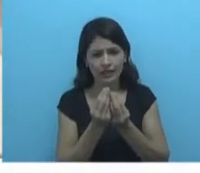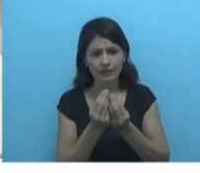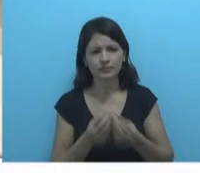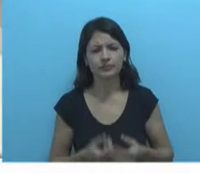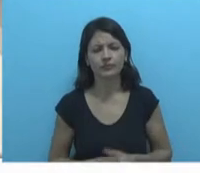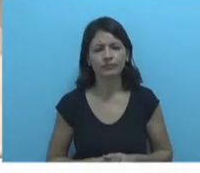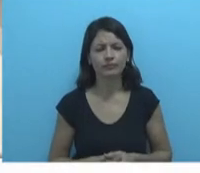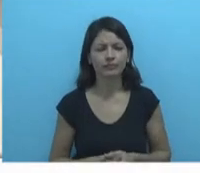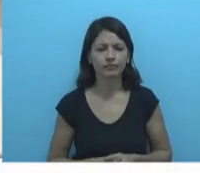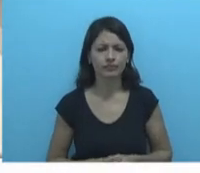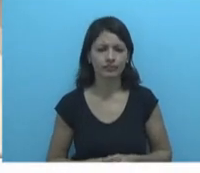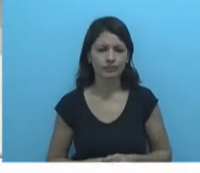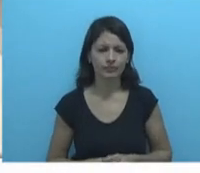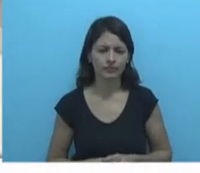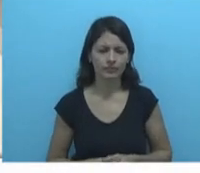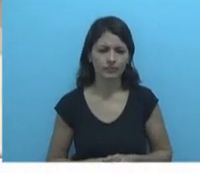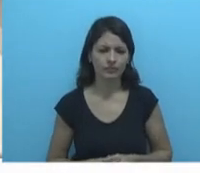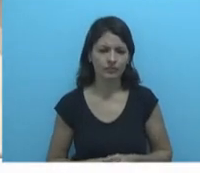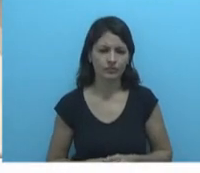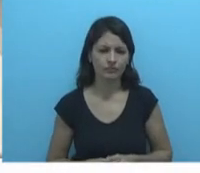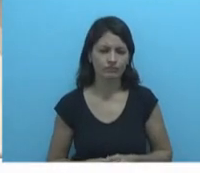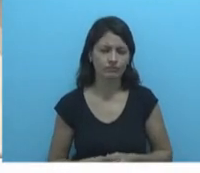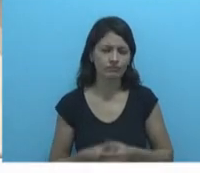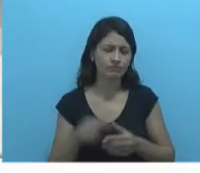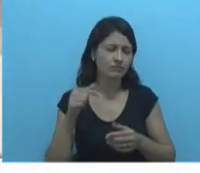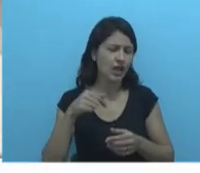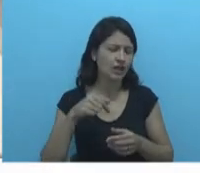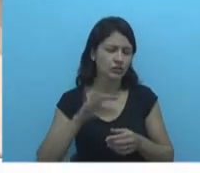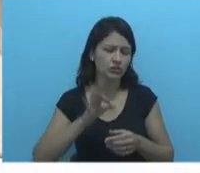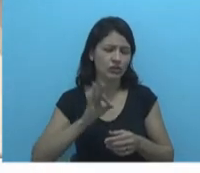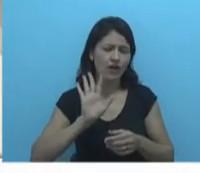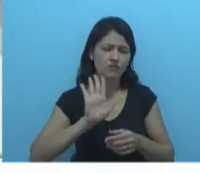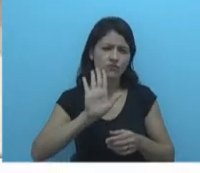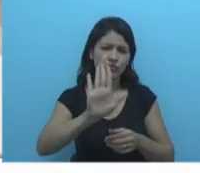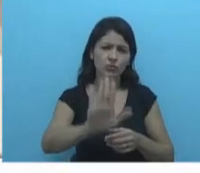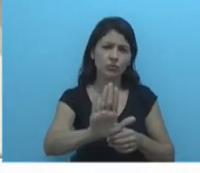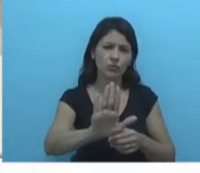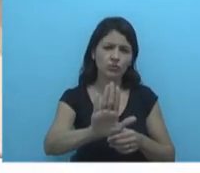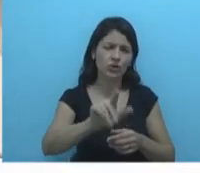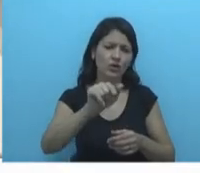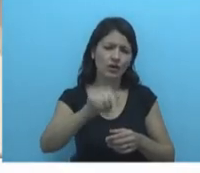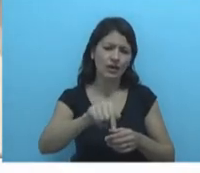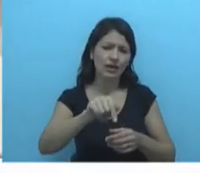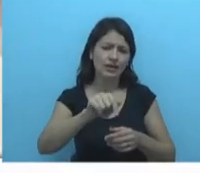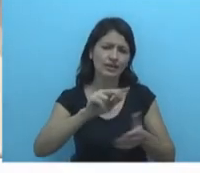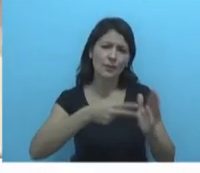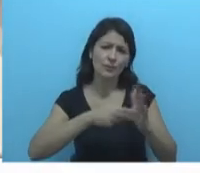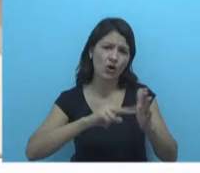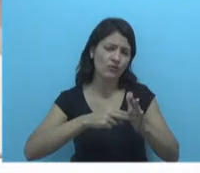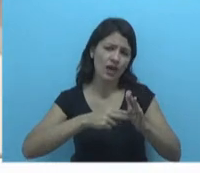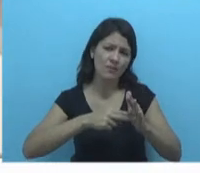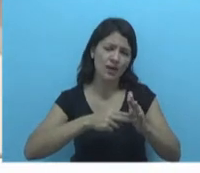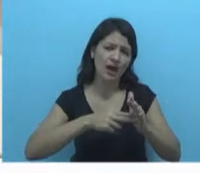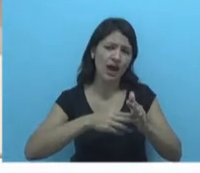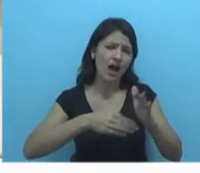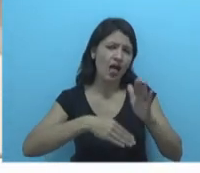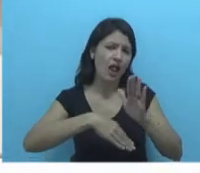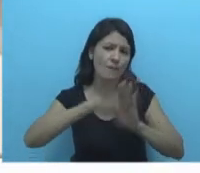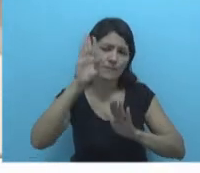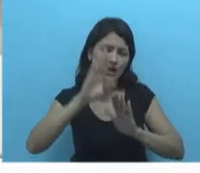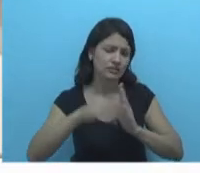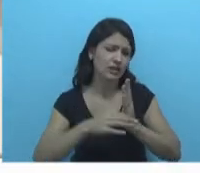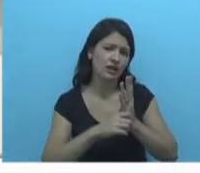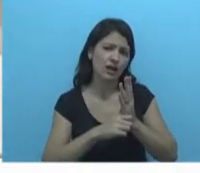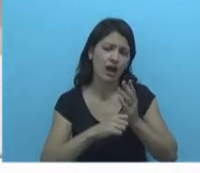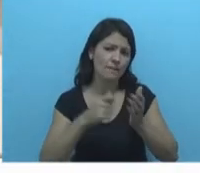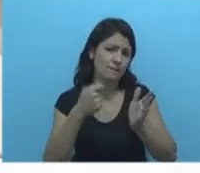plazo, pero en el mediano y en el largo plazo, en función de la caída del stock ganadero, es probable que aumente los precios. Vamos